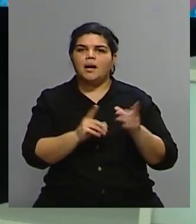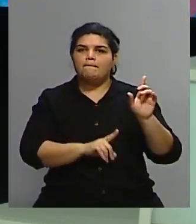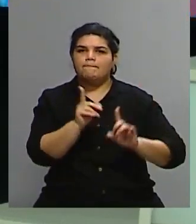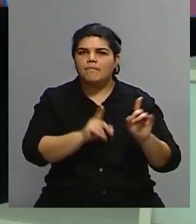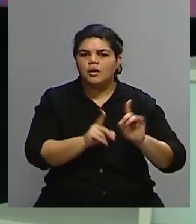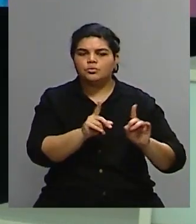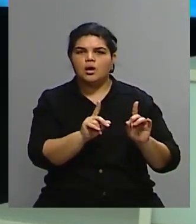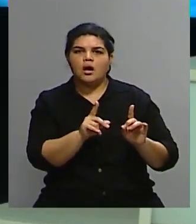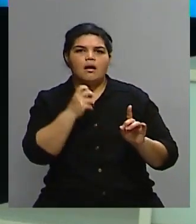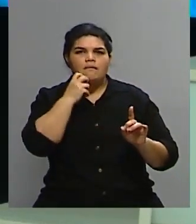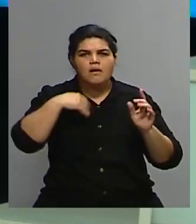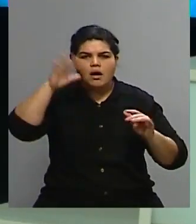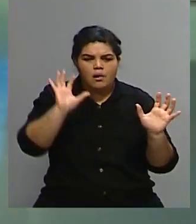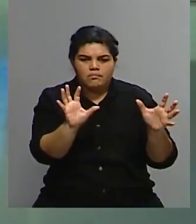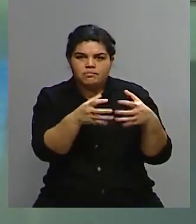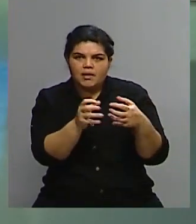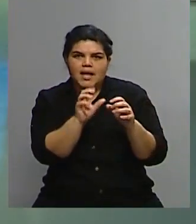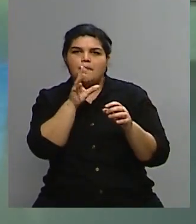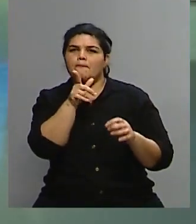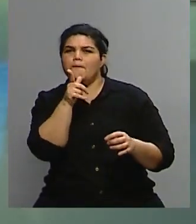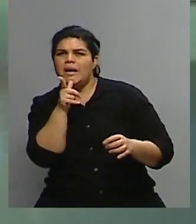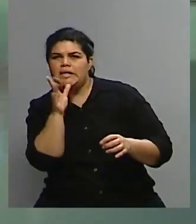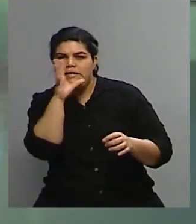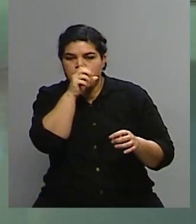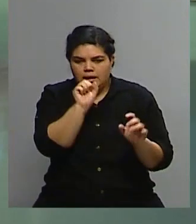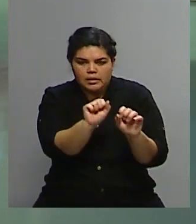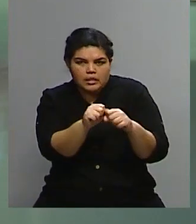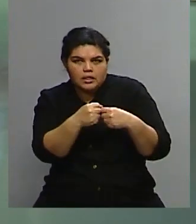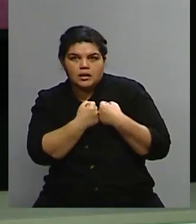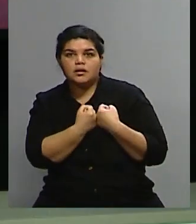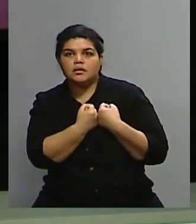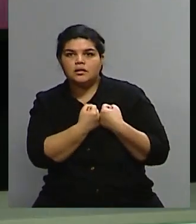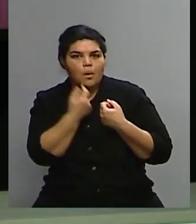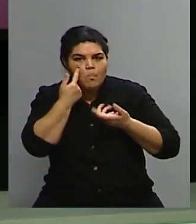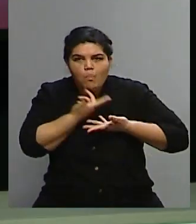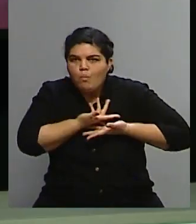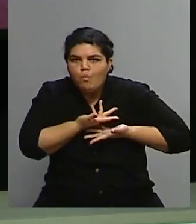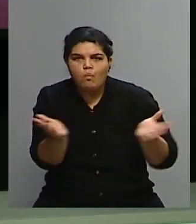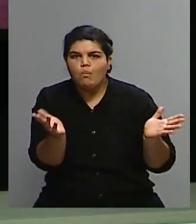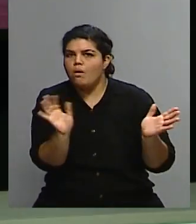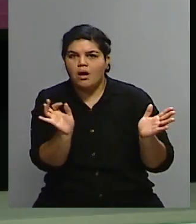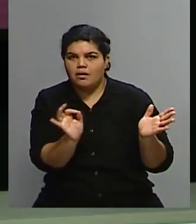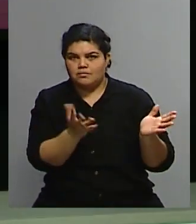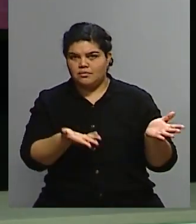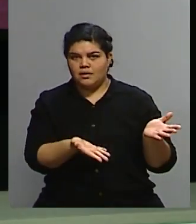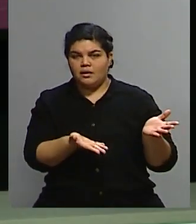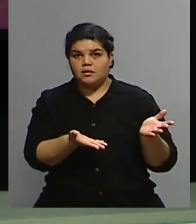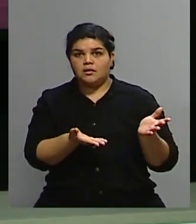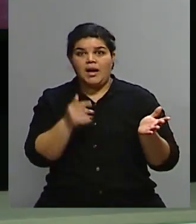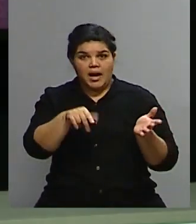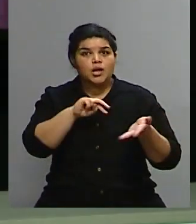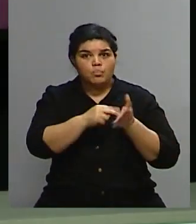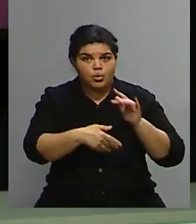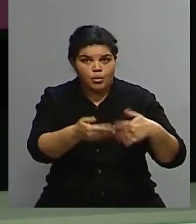la situación que atraviesan las personas mayores. Bueno, Europa es el continente más envejecido, ¿sí? Con lo cual tuvo